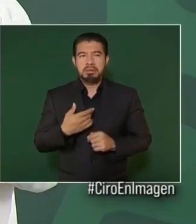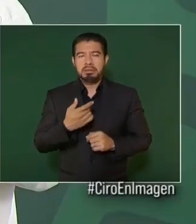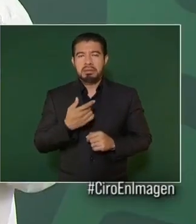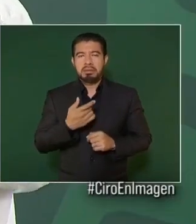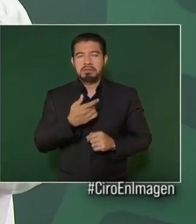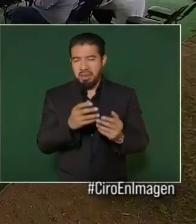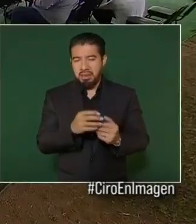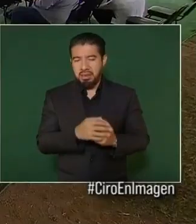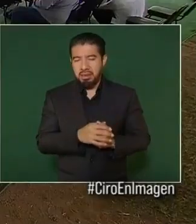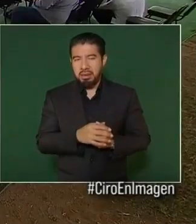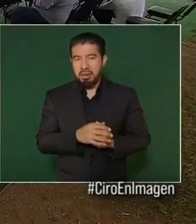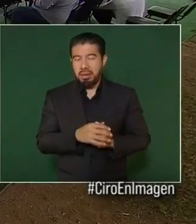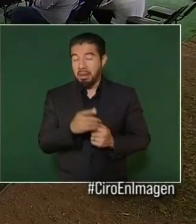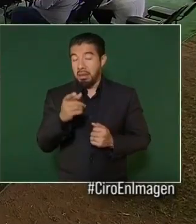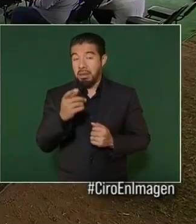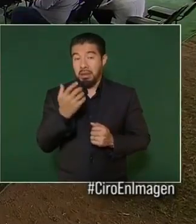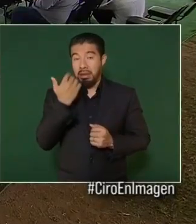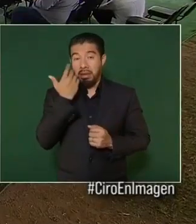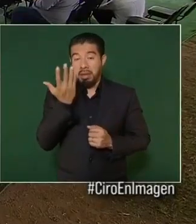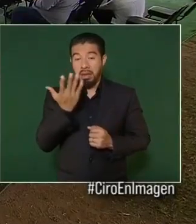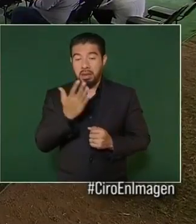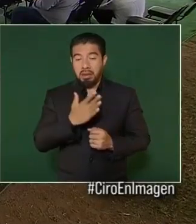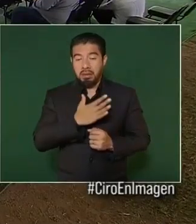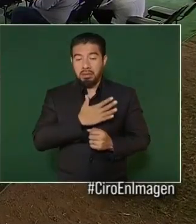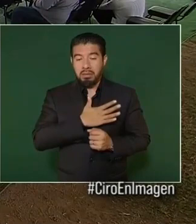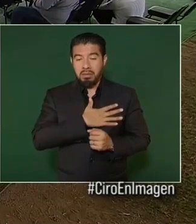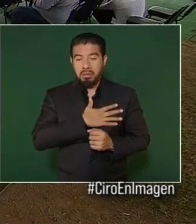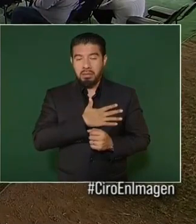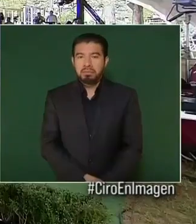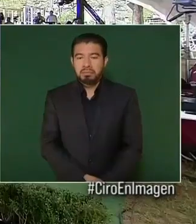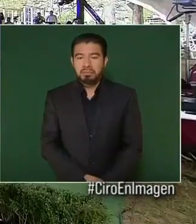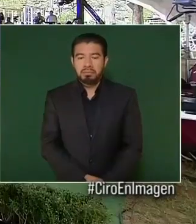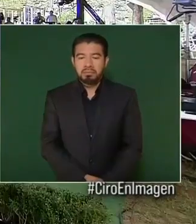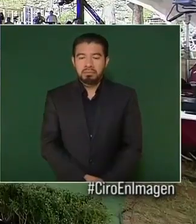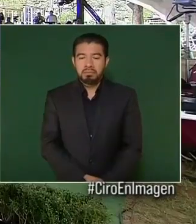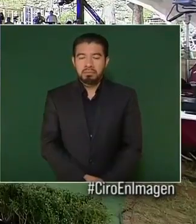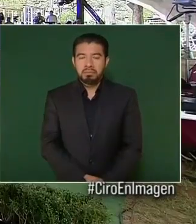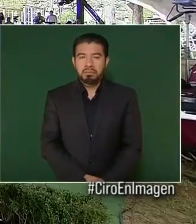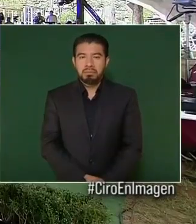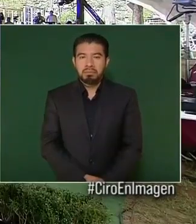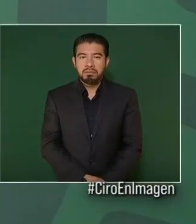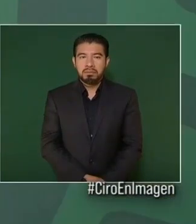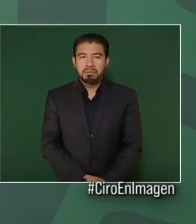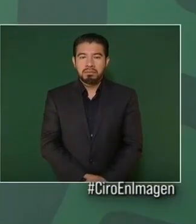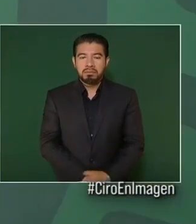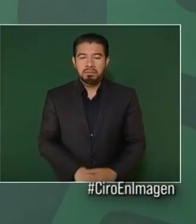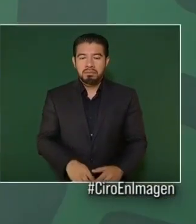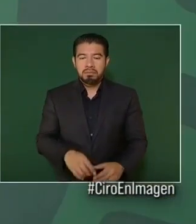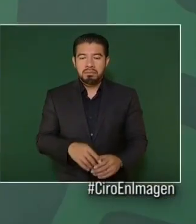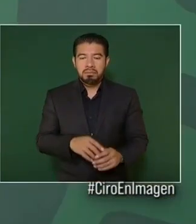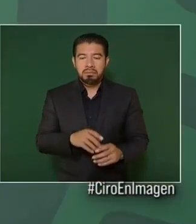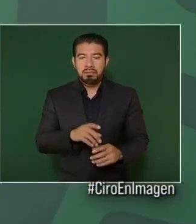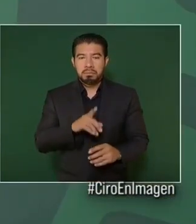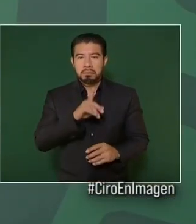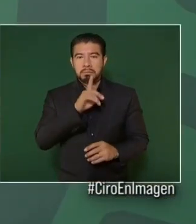¿Que yo esté petrificado? Que callen como momia, ¿no?